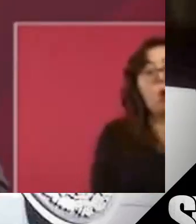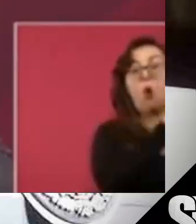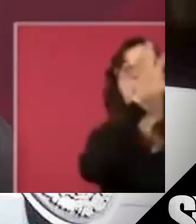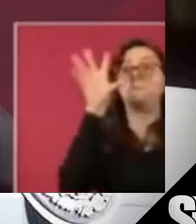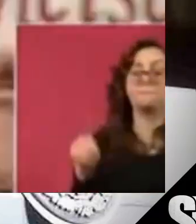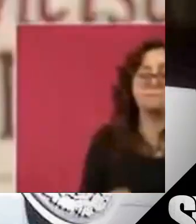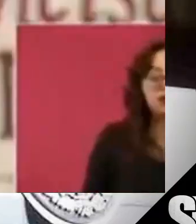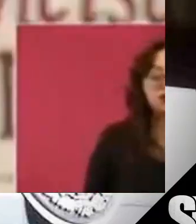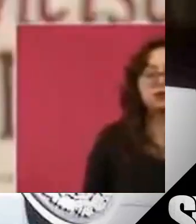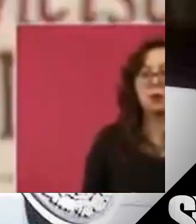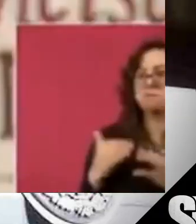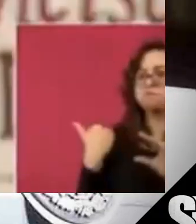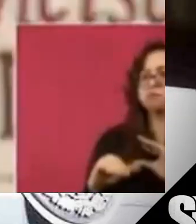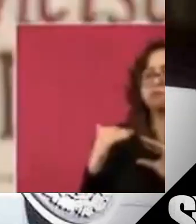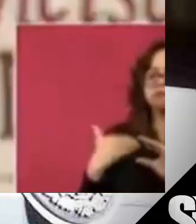Todo mandamos,